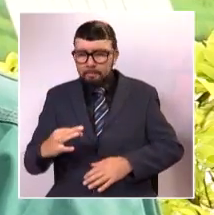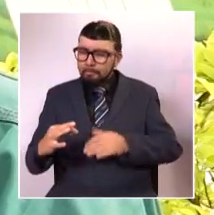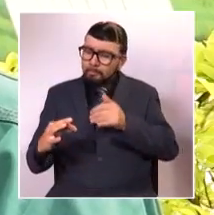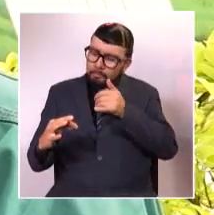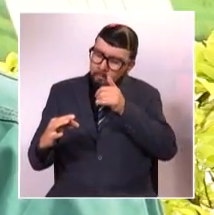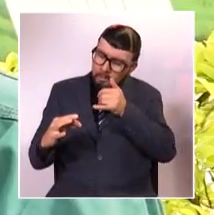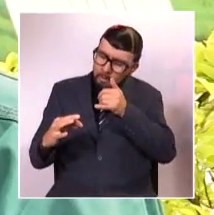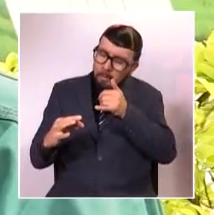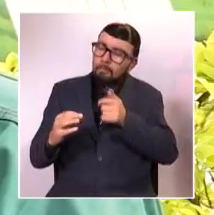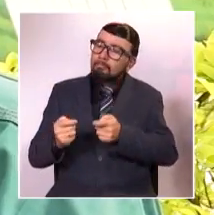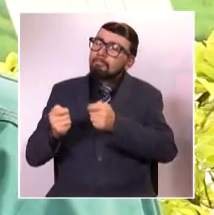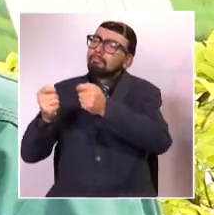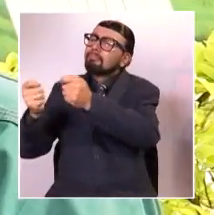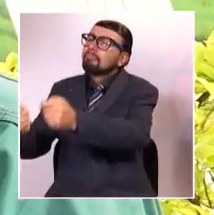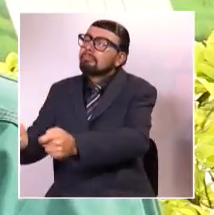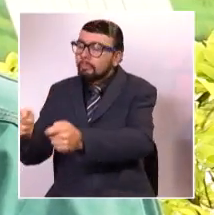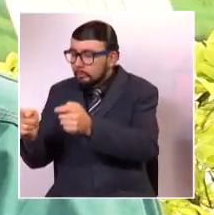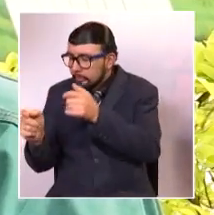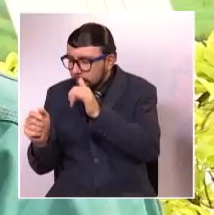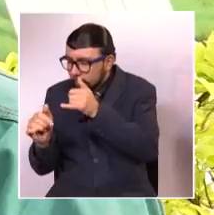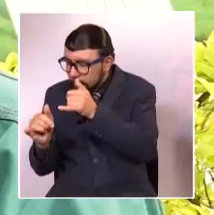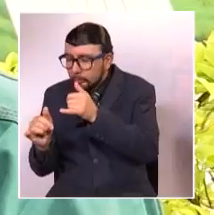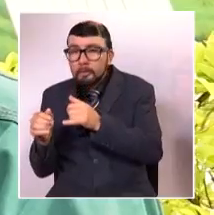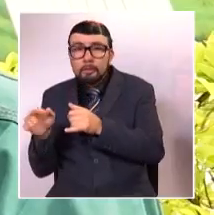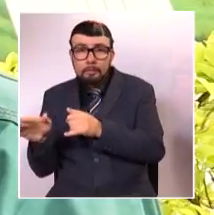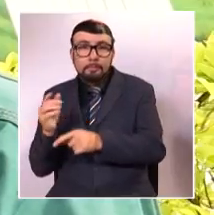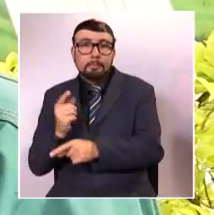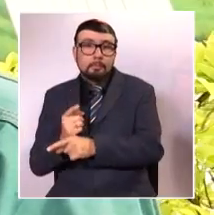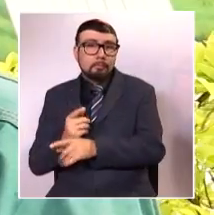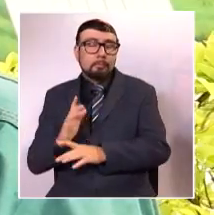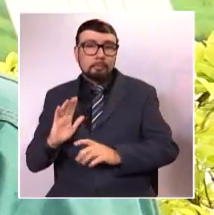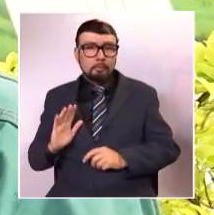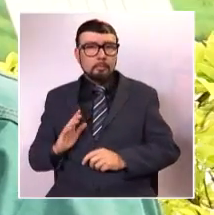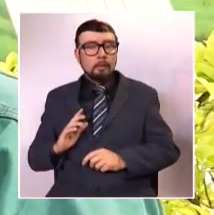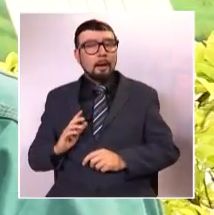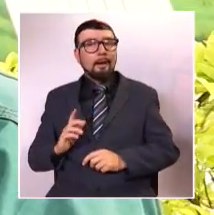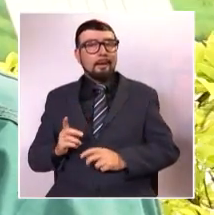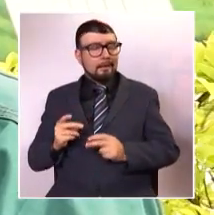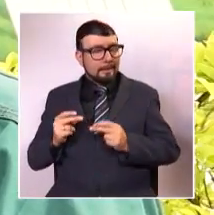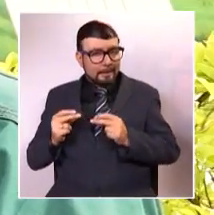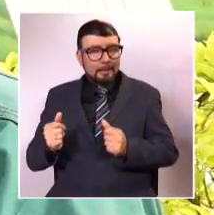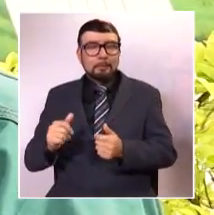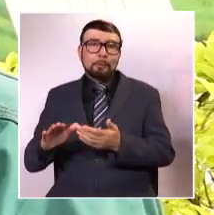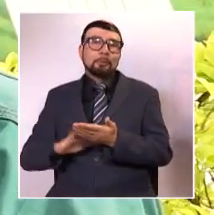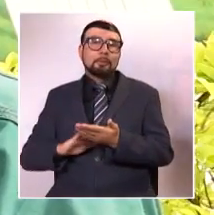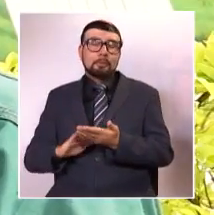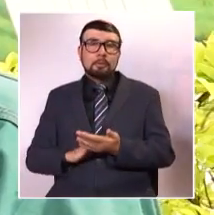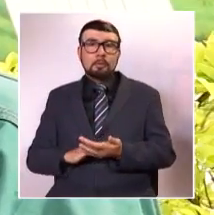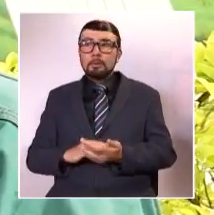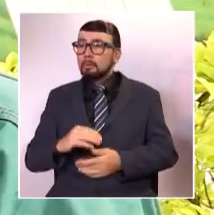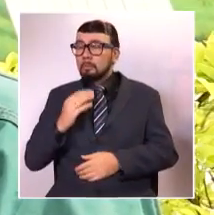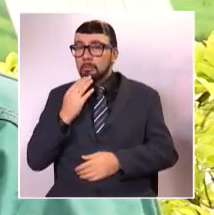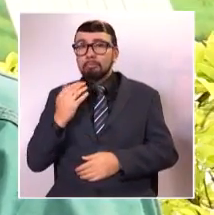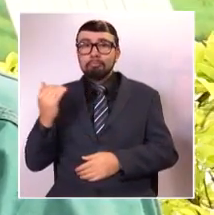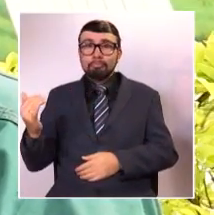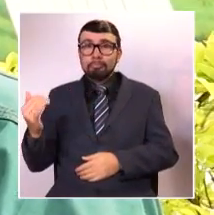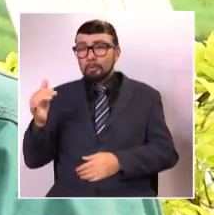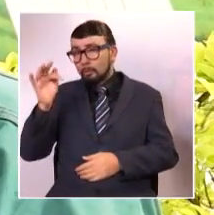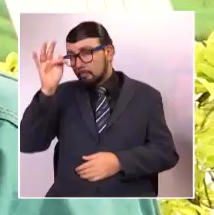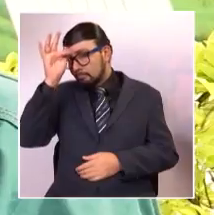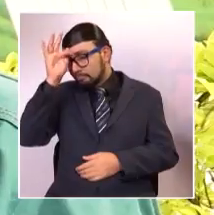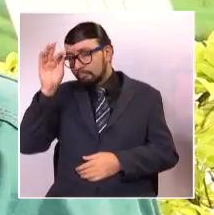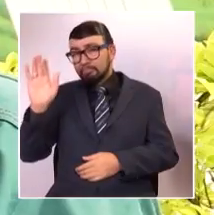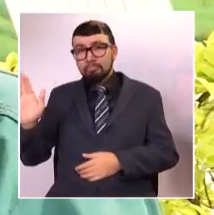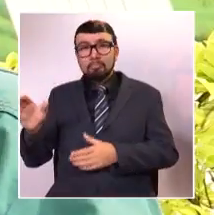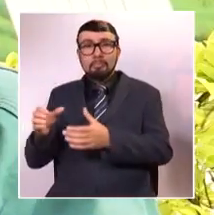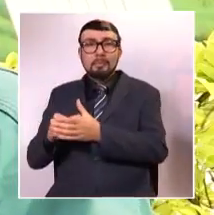masita, una biopsia para saber de qué se trata. Esto porque pues vemos que ante, digamos, la salud de